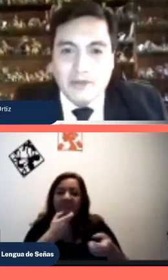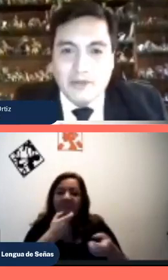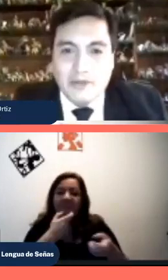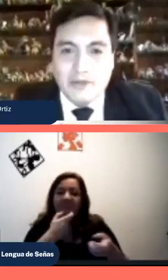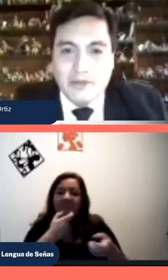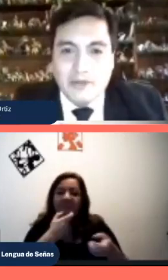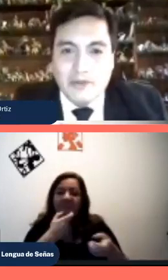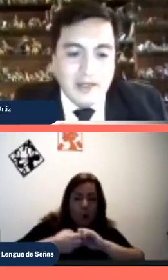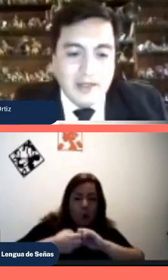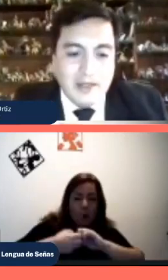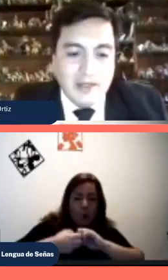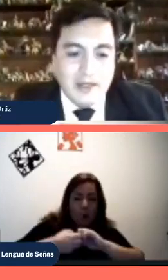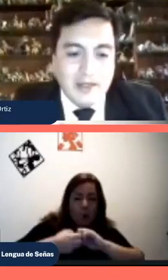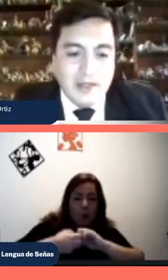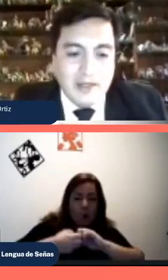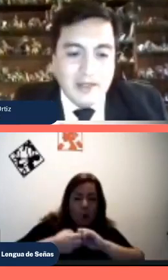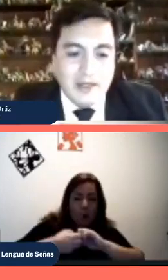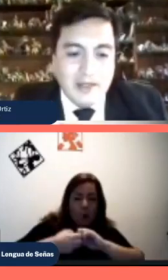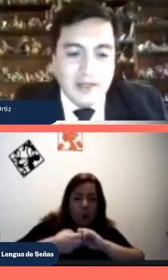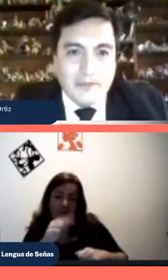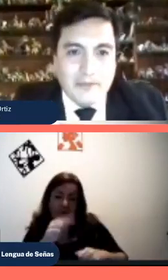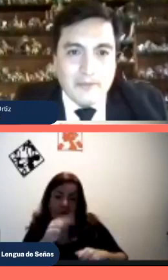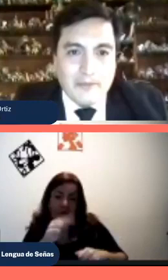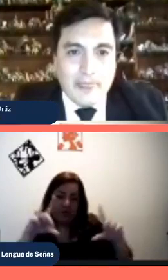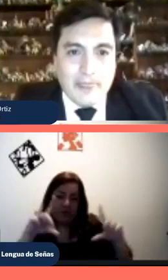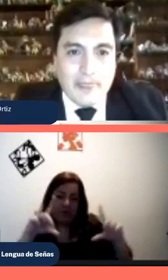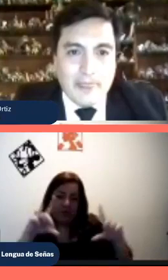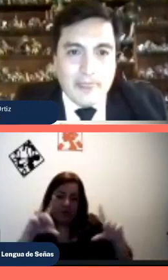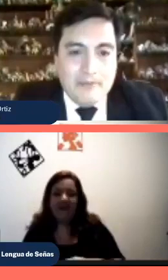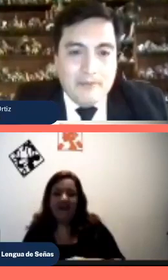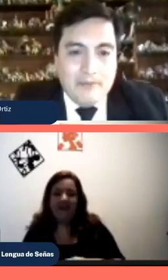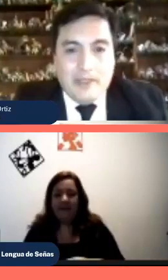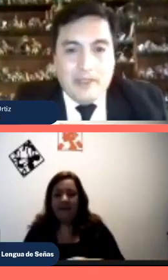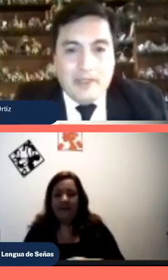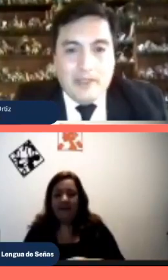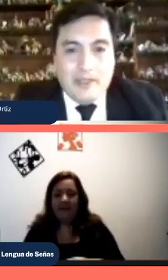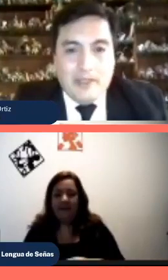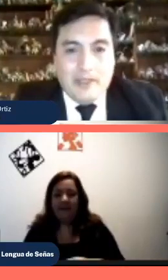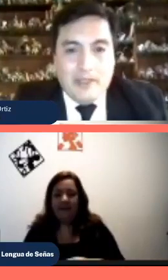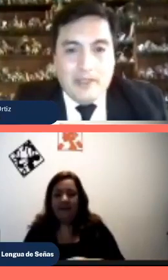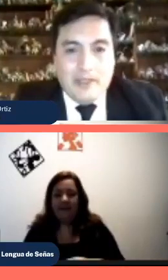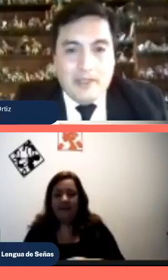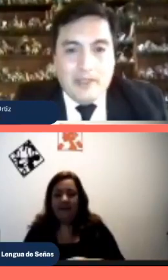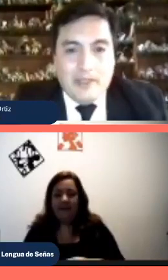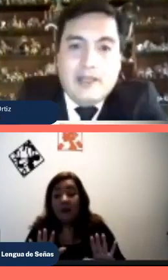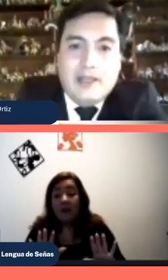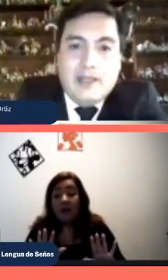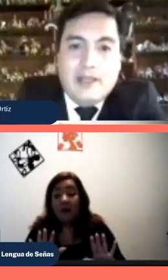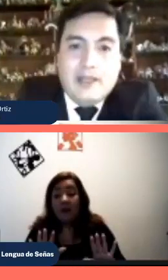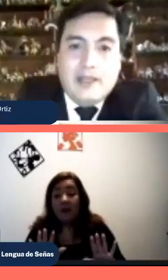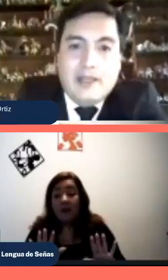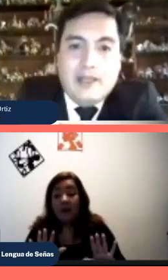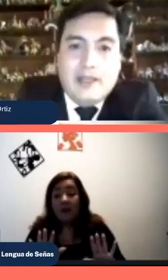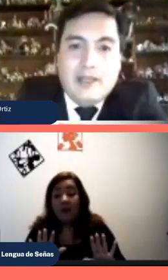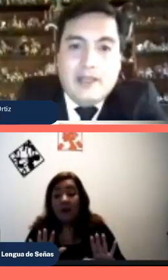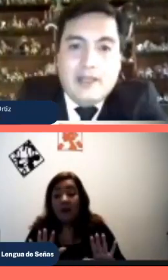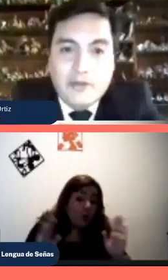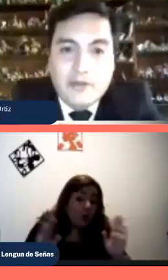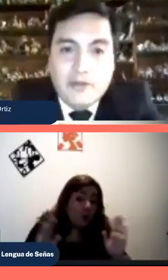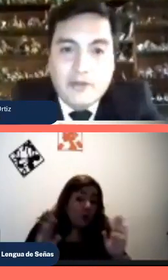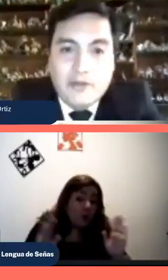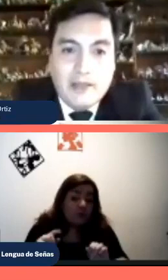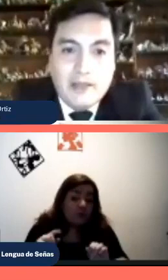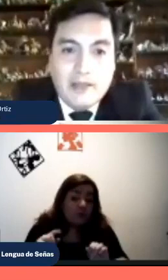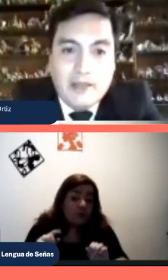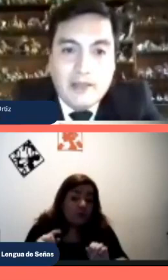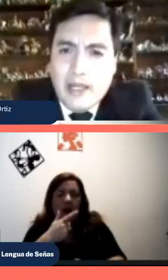como podemos ver ahí en la imagen. Y a lo mejor les suene conocido por